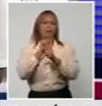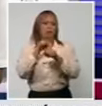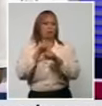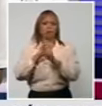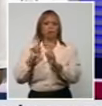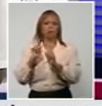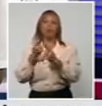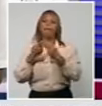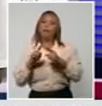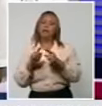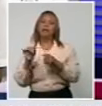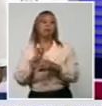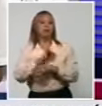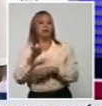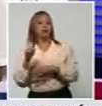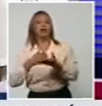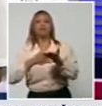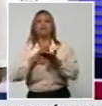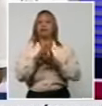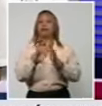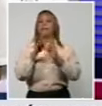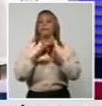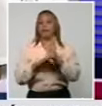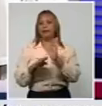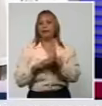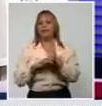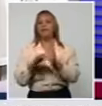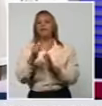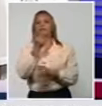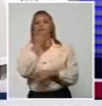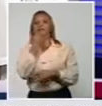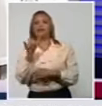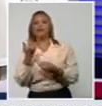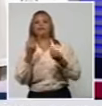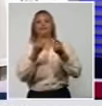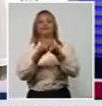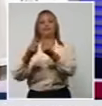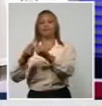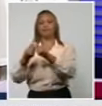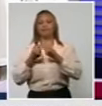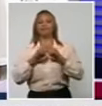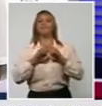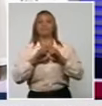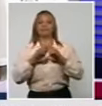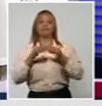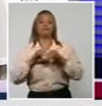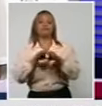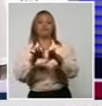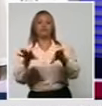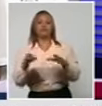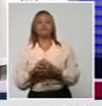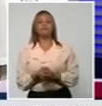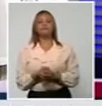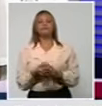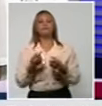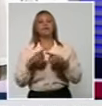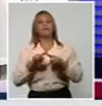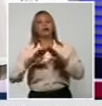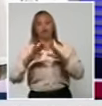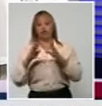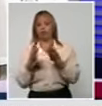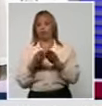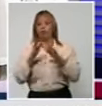se toman todas las medidas de precaución para evitar una posible transmisión por esta vía. Pero todas las cargas están siendo tratadas en